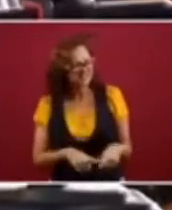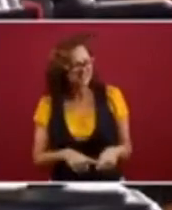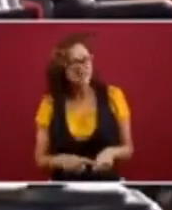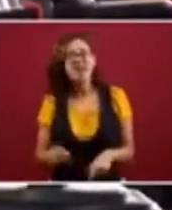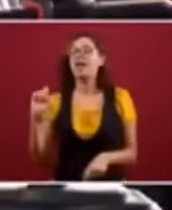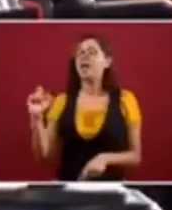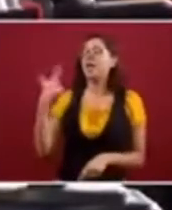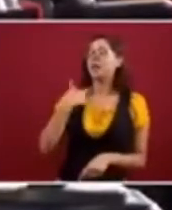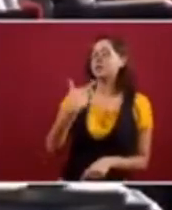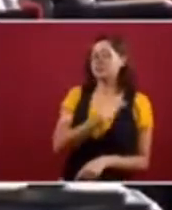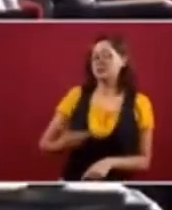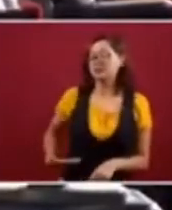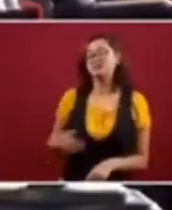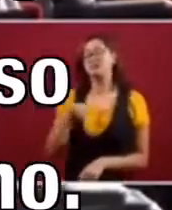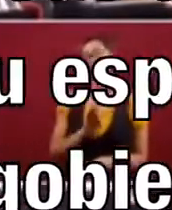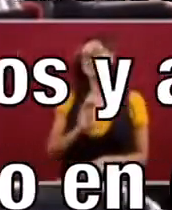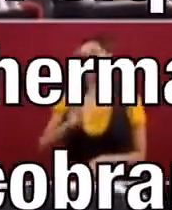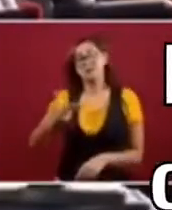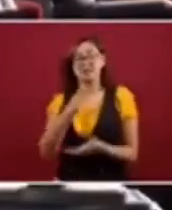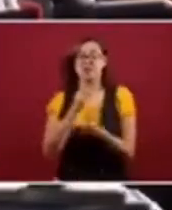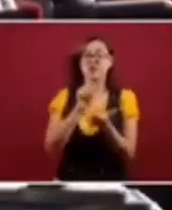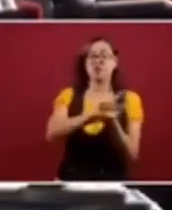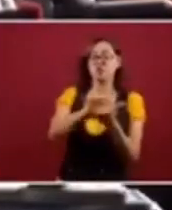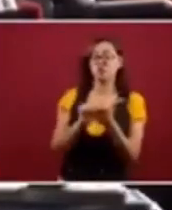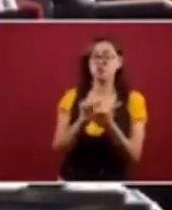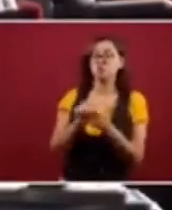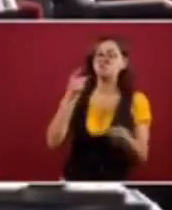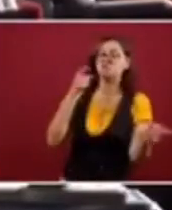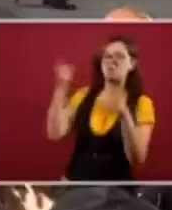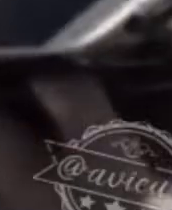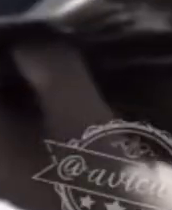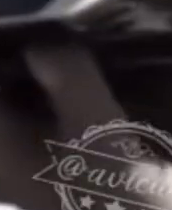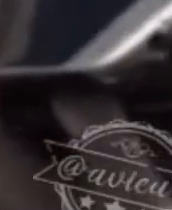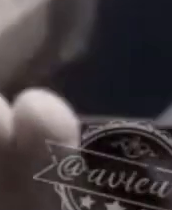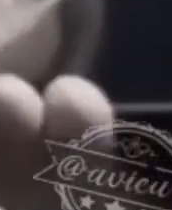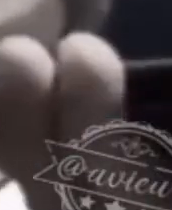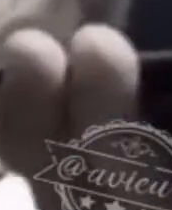calderón a través de quitarlas estaba acusando en los últimos días deportistas